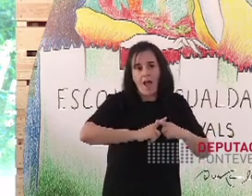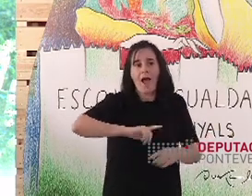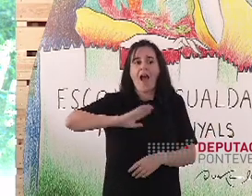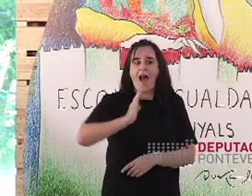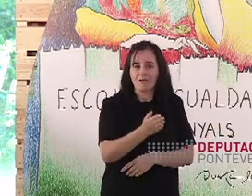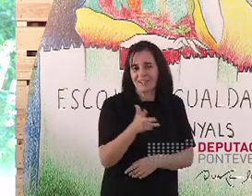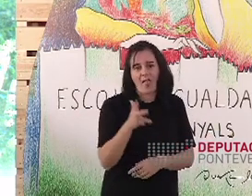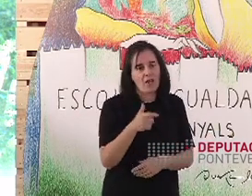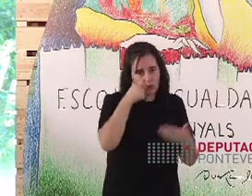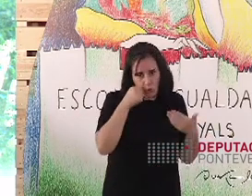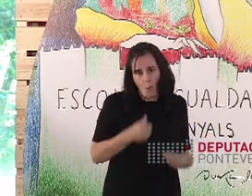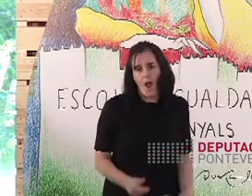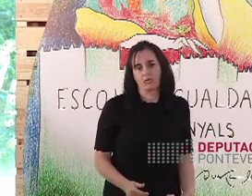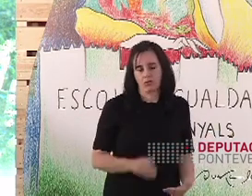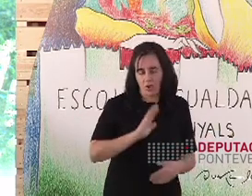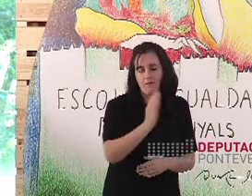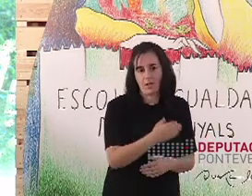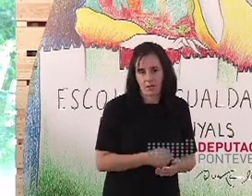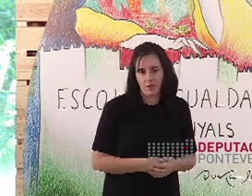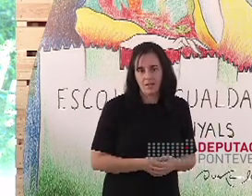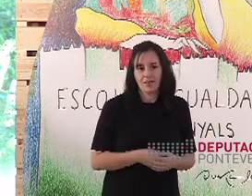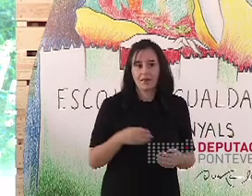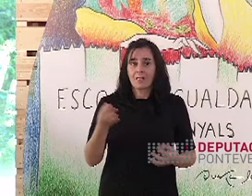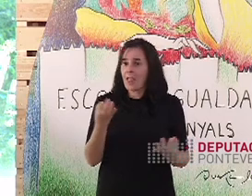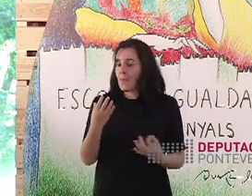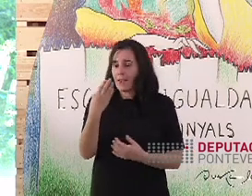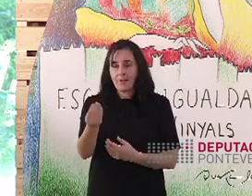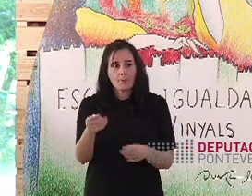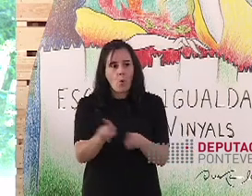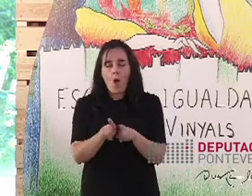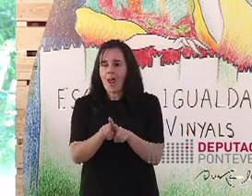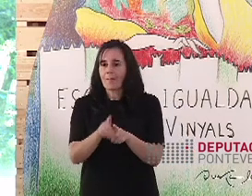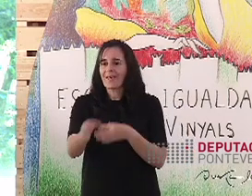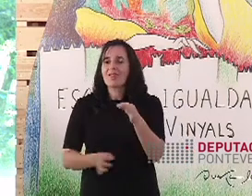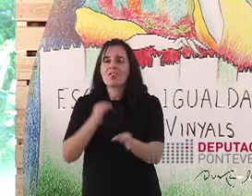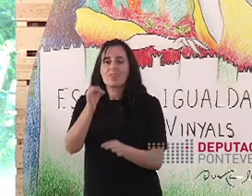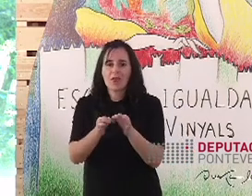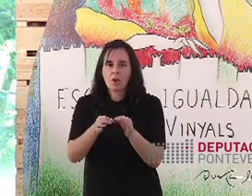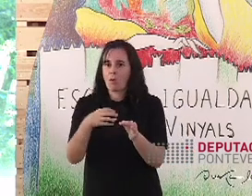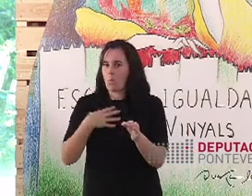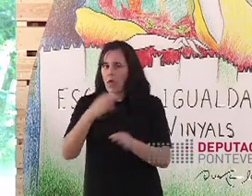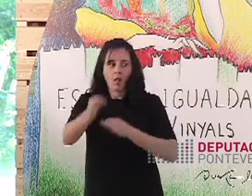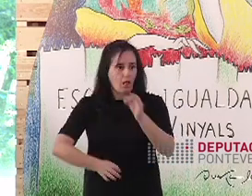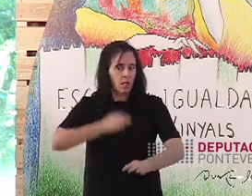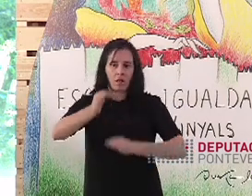a dereitos fundamentais, non? Temos que entendelo como un ciclo, un ciclo que se pode estar constantemente